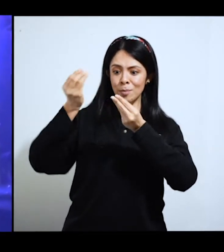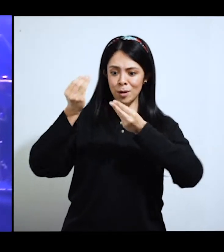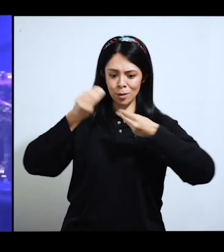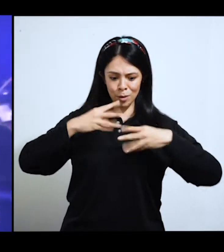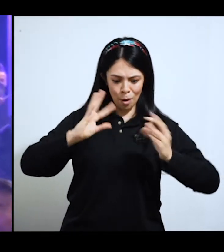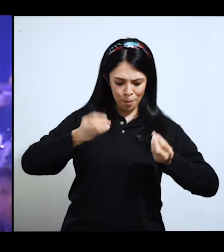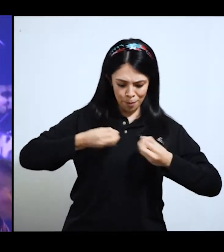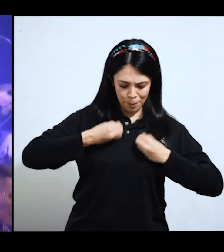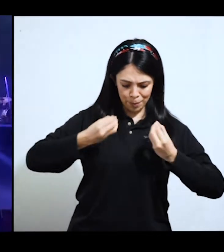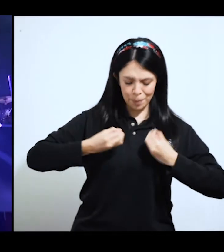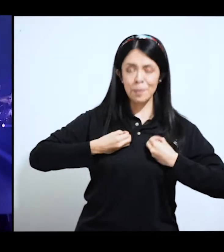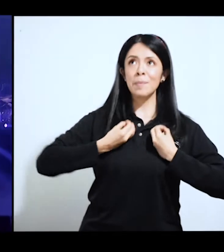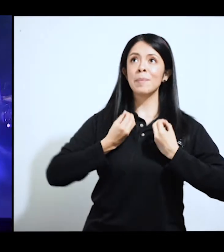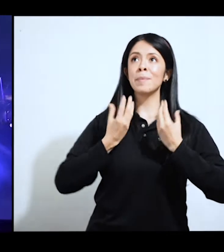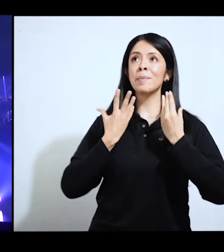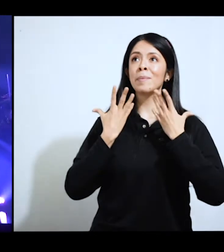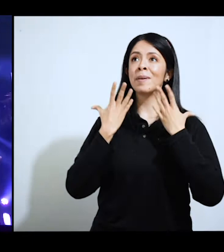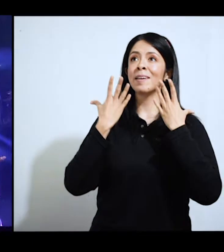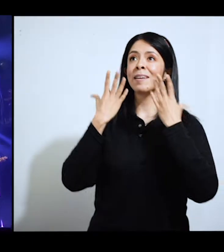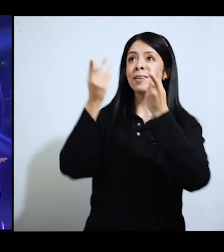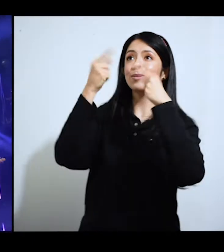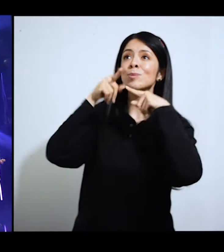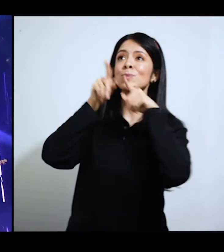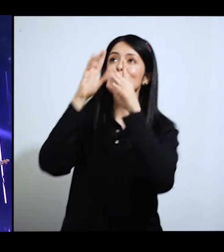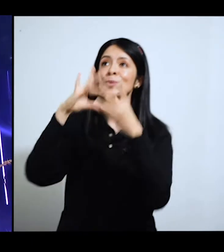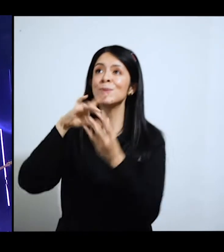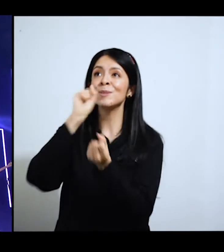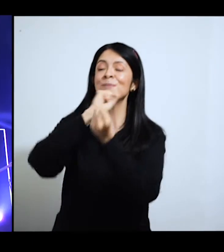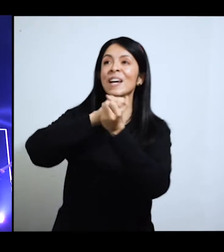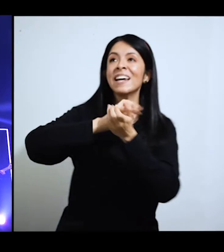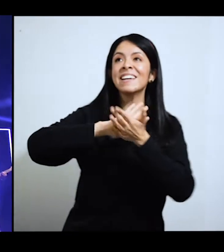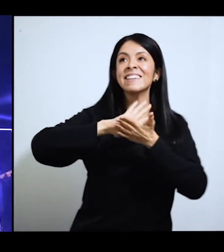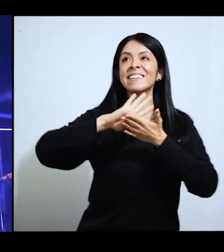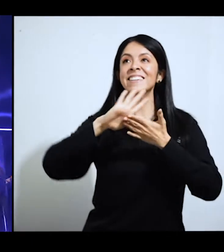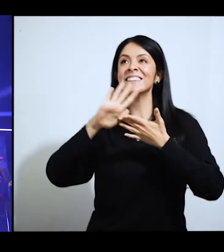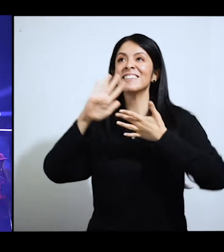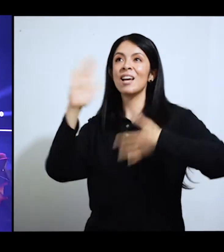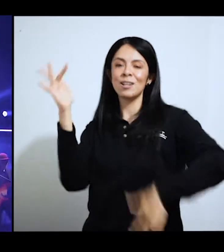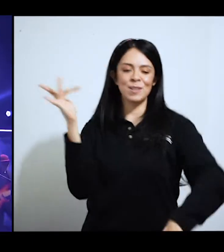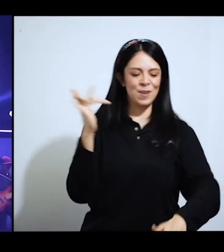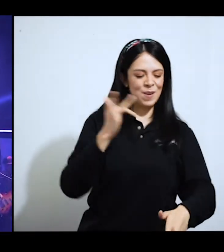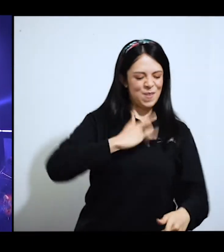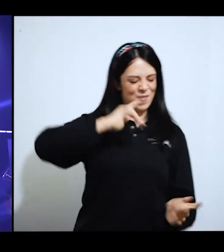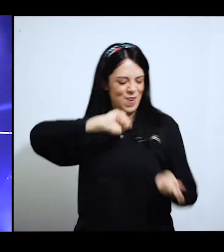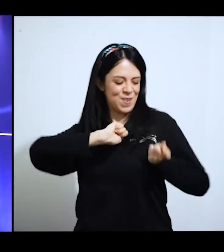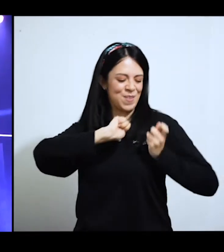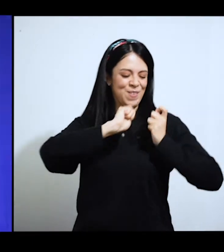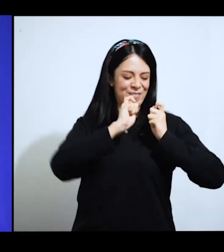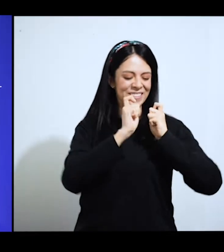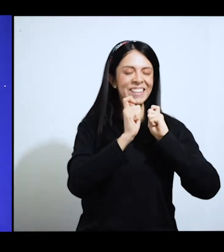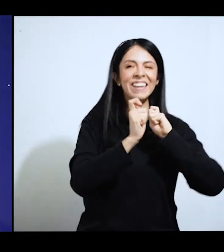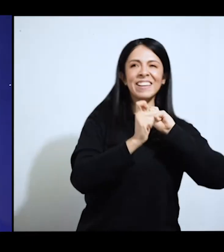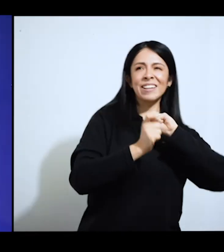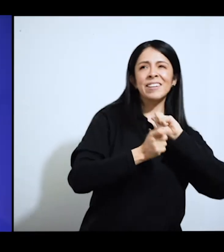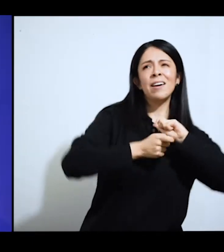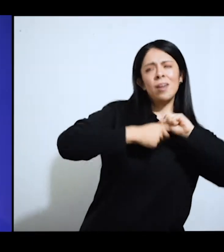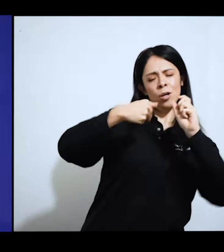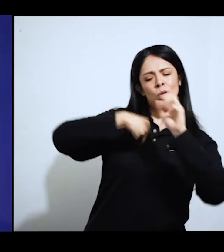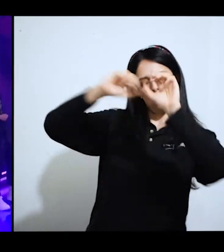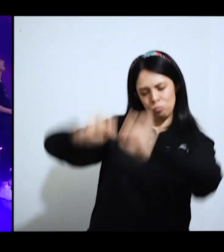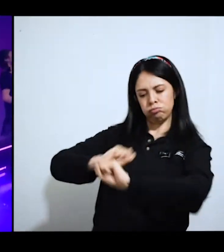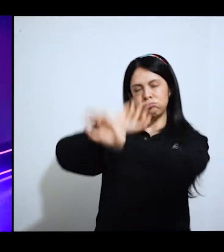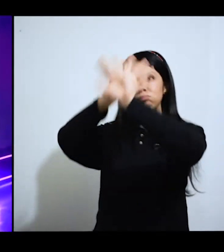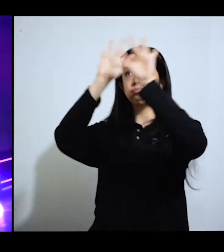espíritu, vida me dio. Tu espíritu me